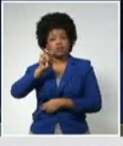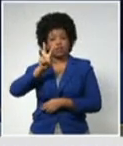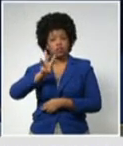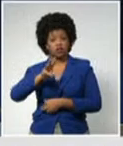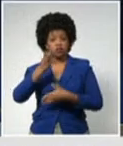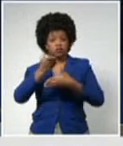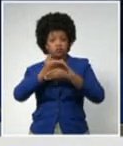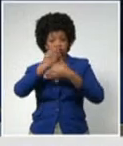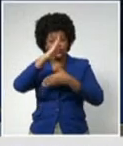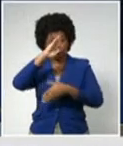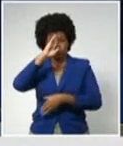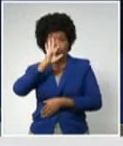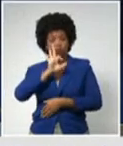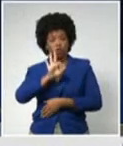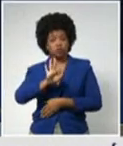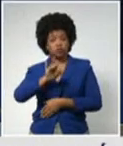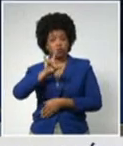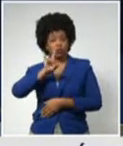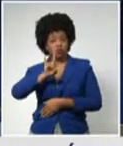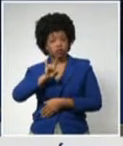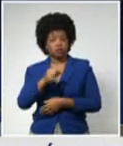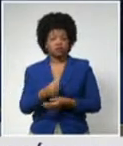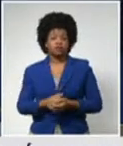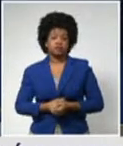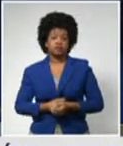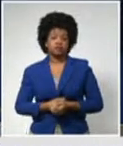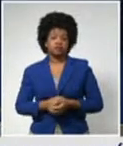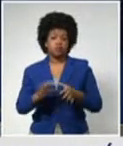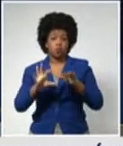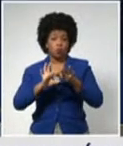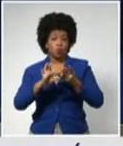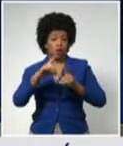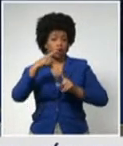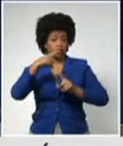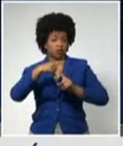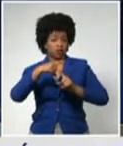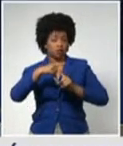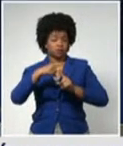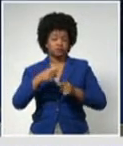de Cuba con 89, Guantánamo con